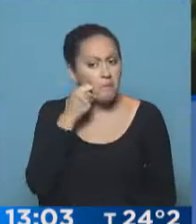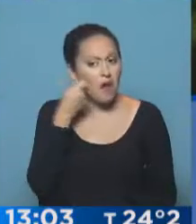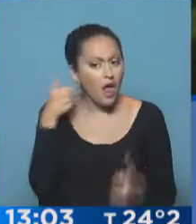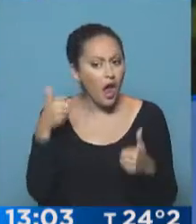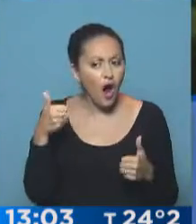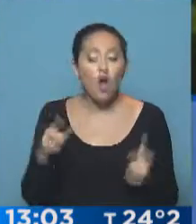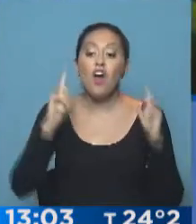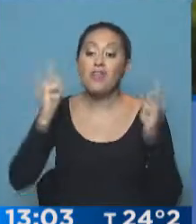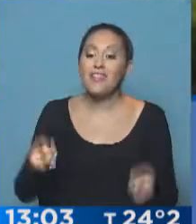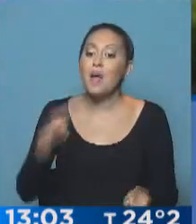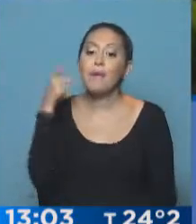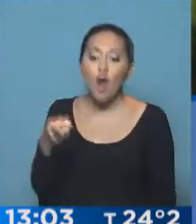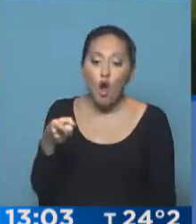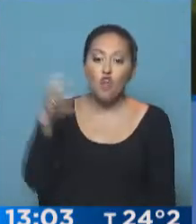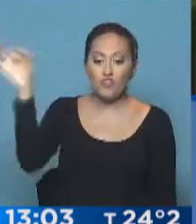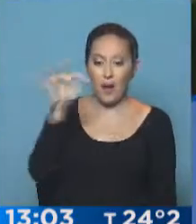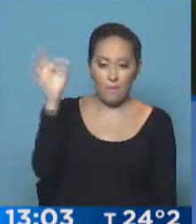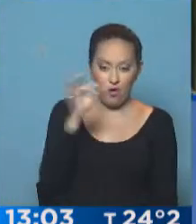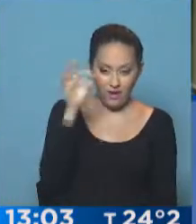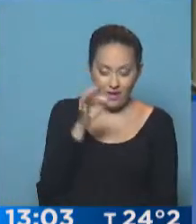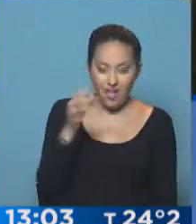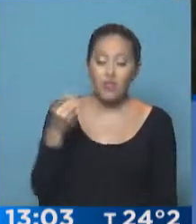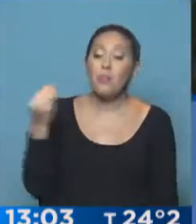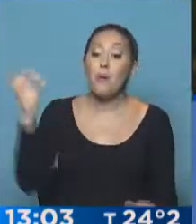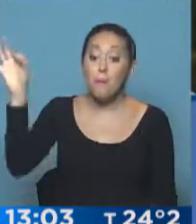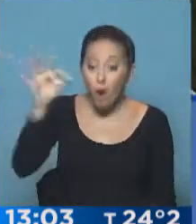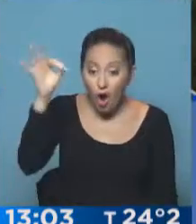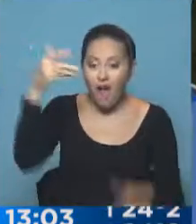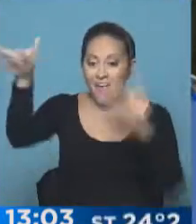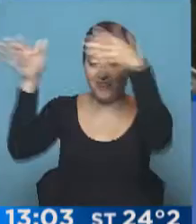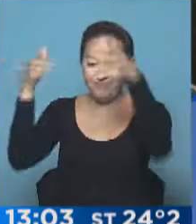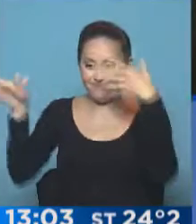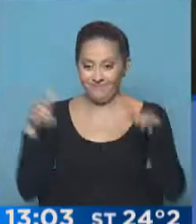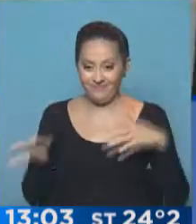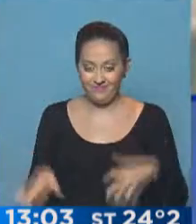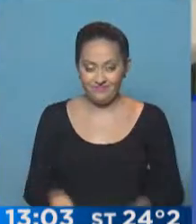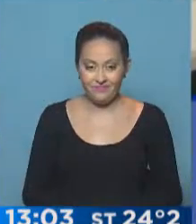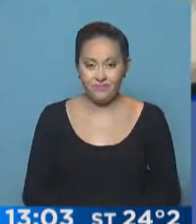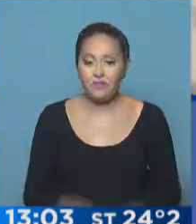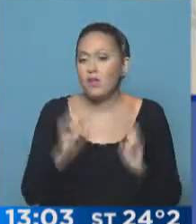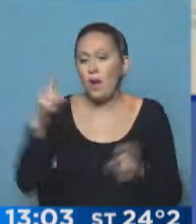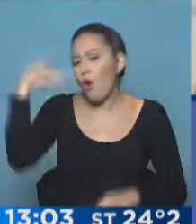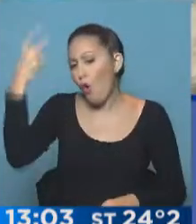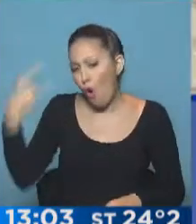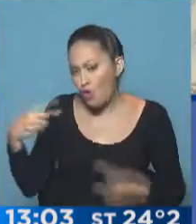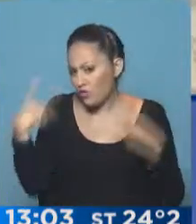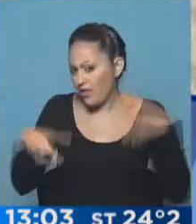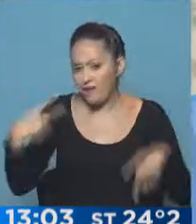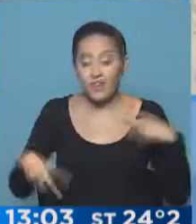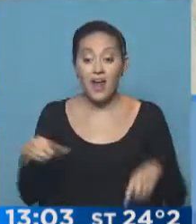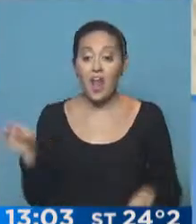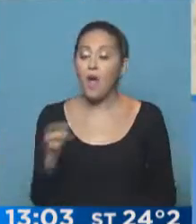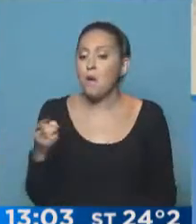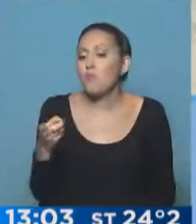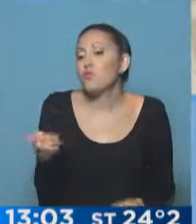su vez que cumple una doble función y ahuyenta y todo tipo de insectos que anden por el lugar bueno es un método